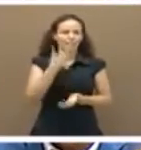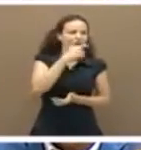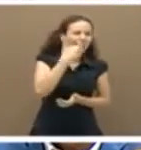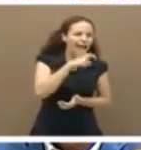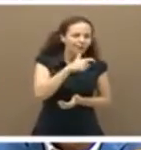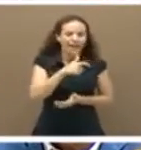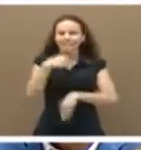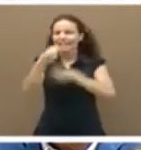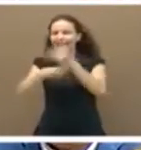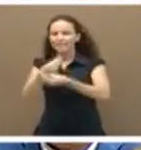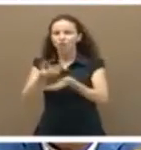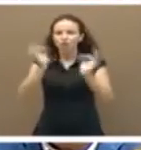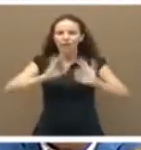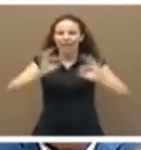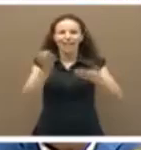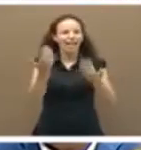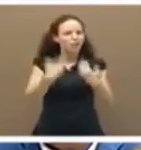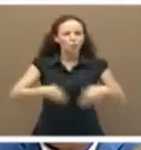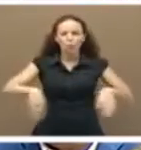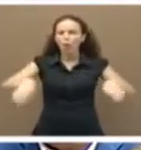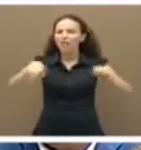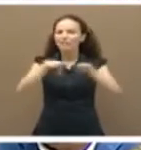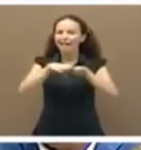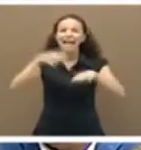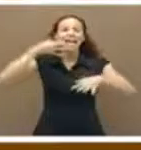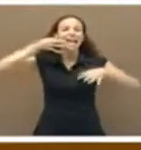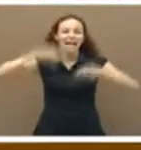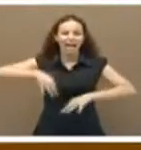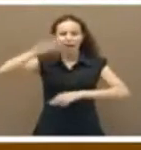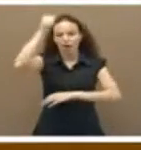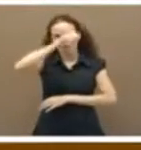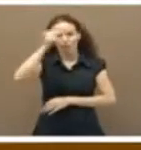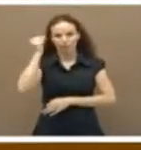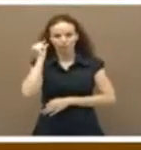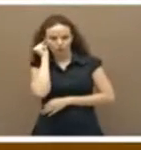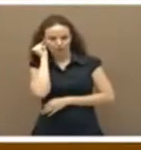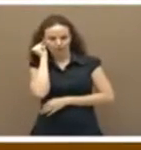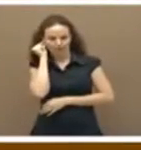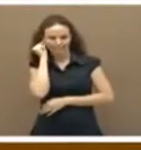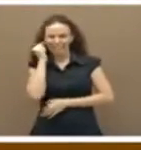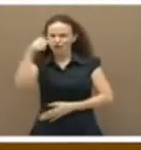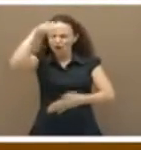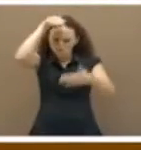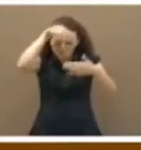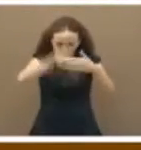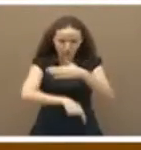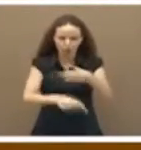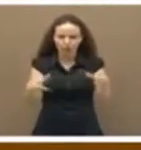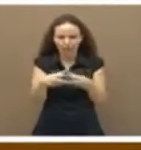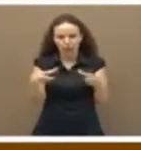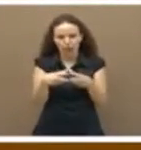palabras, y que la igualdad efectiva entre mujeres y hombres se cuele hasta lo más profundo de la sociedad.